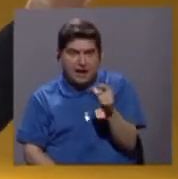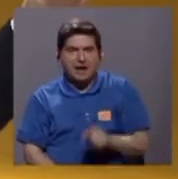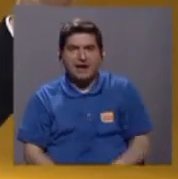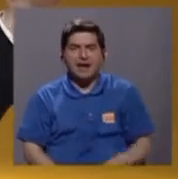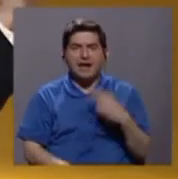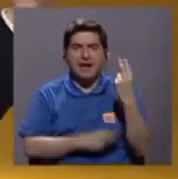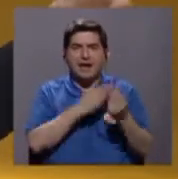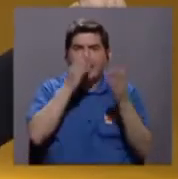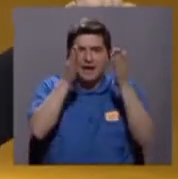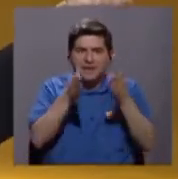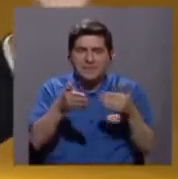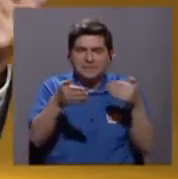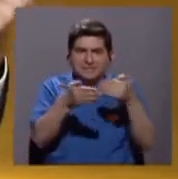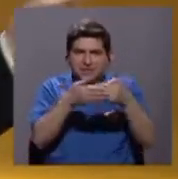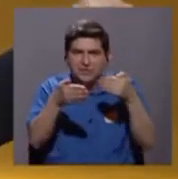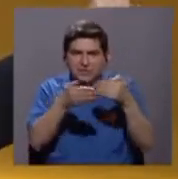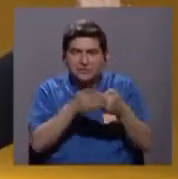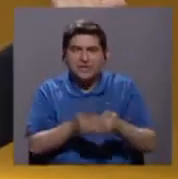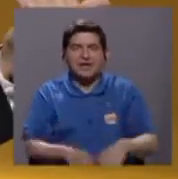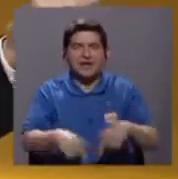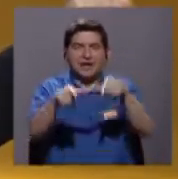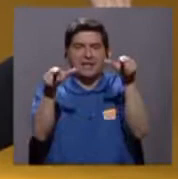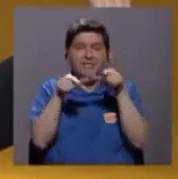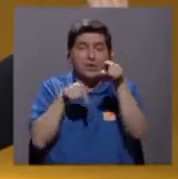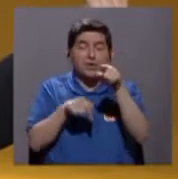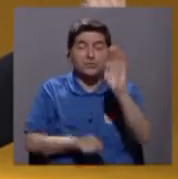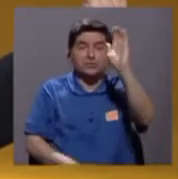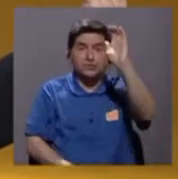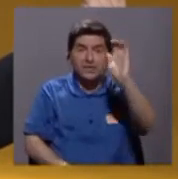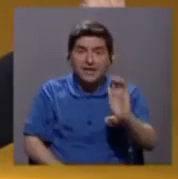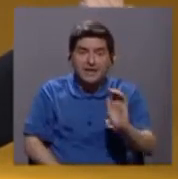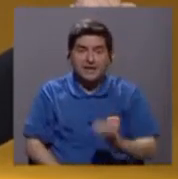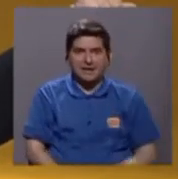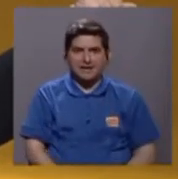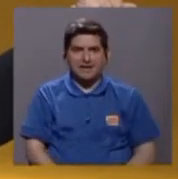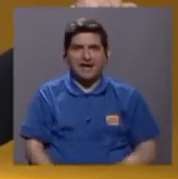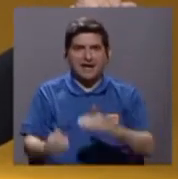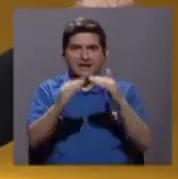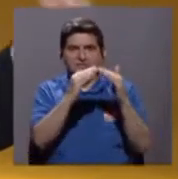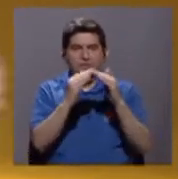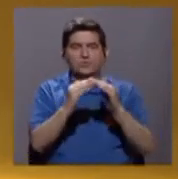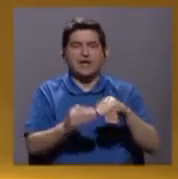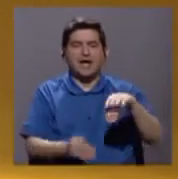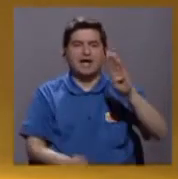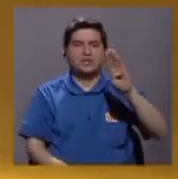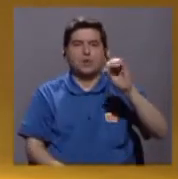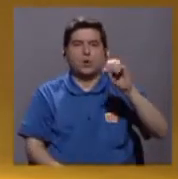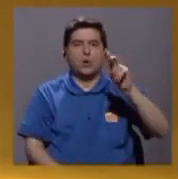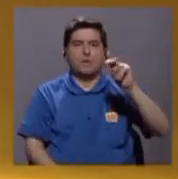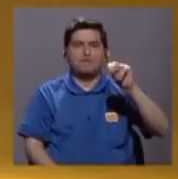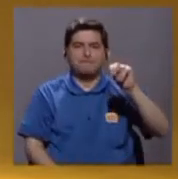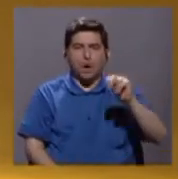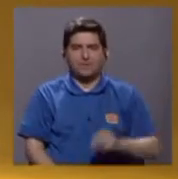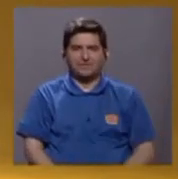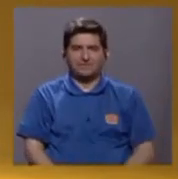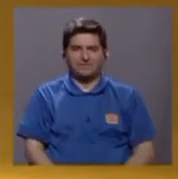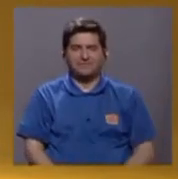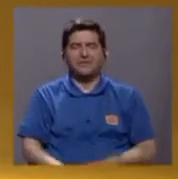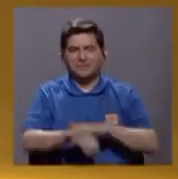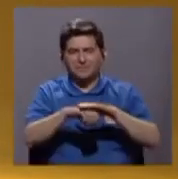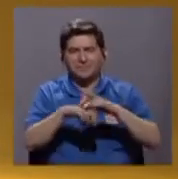vecino cercano de donde usted era niña, dígase de la ciudad de Bonn? Por favor, señora